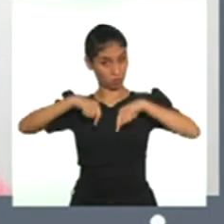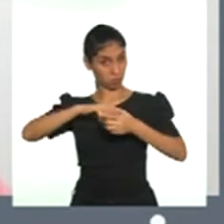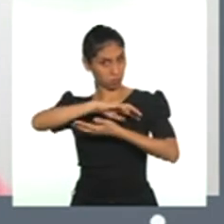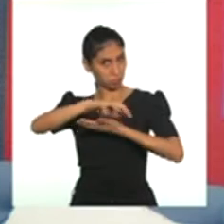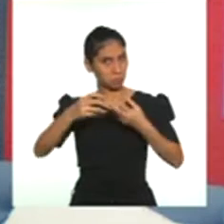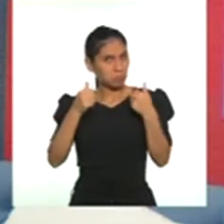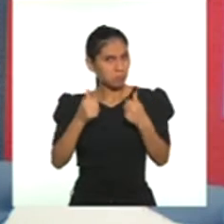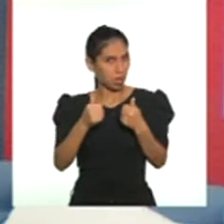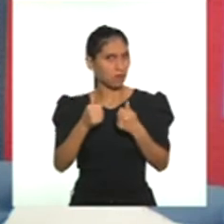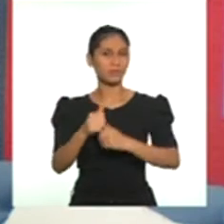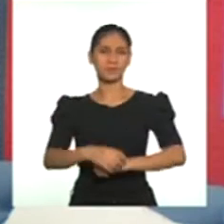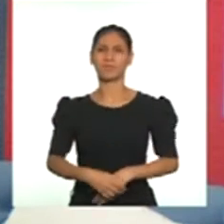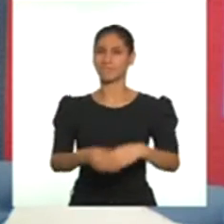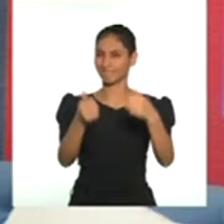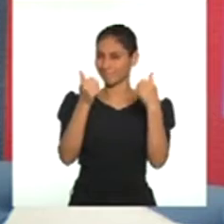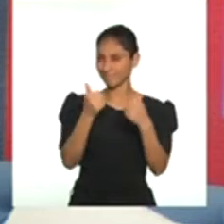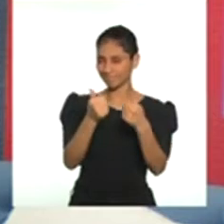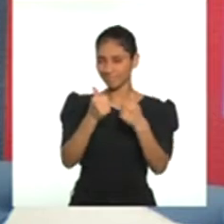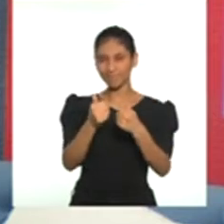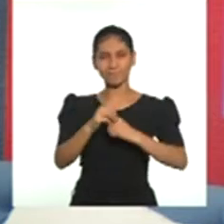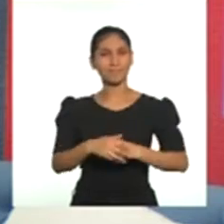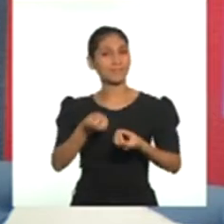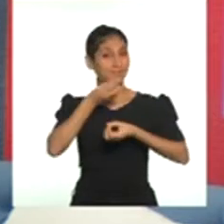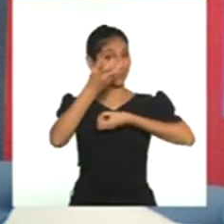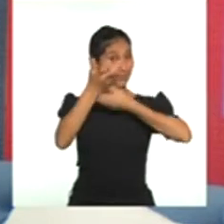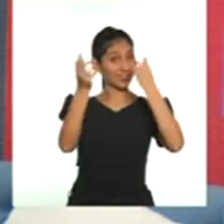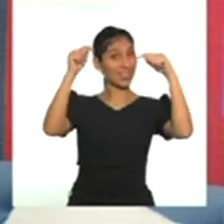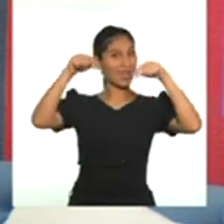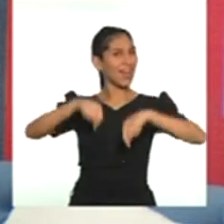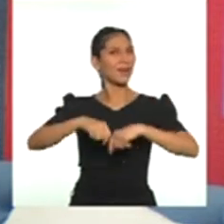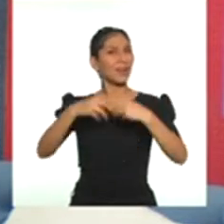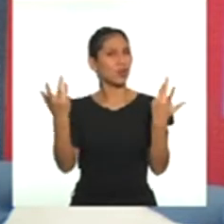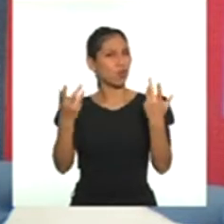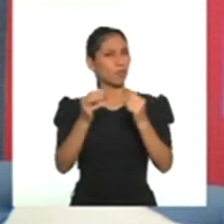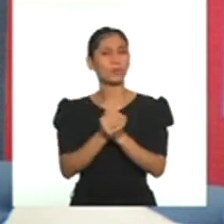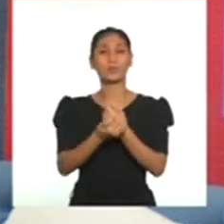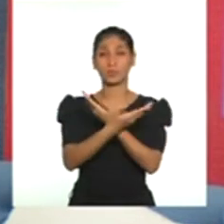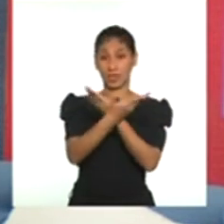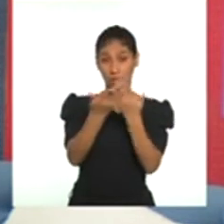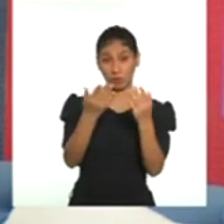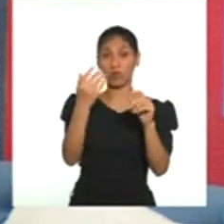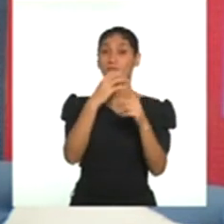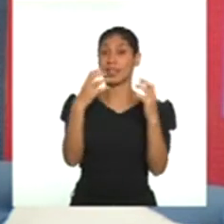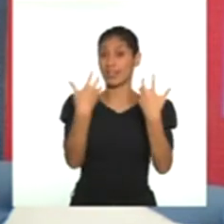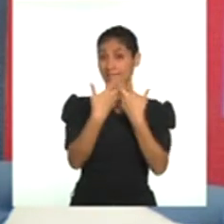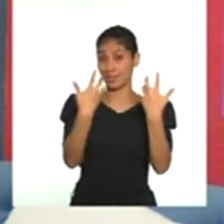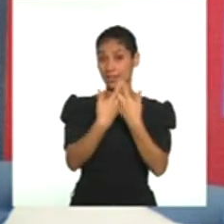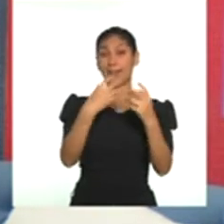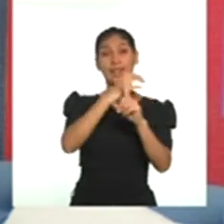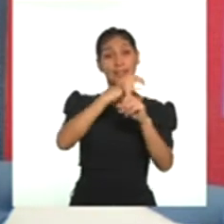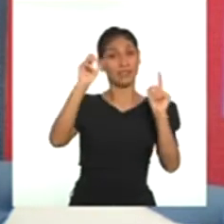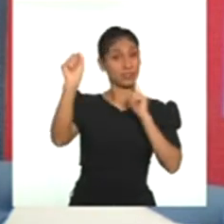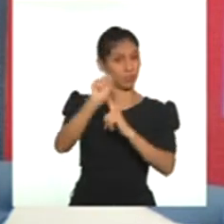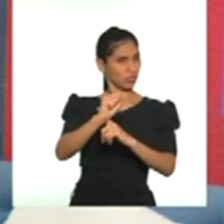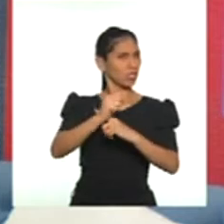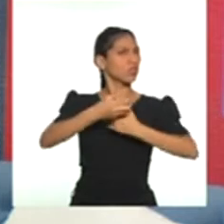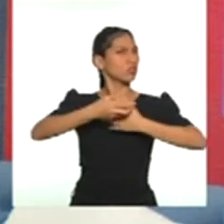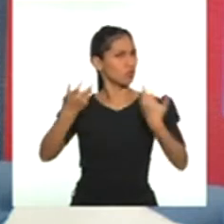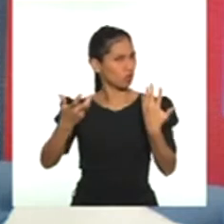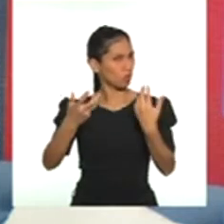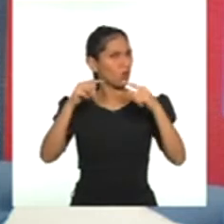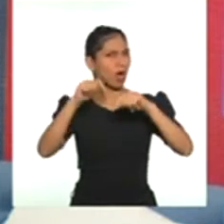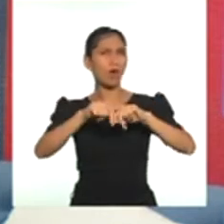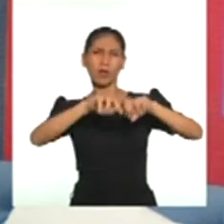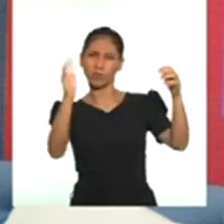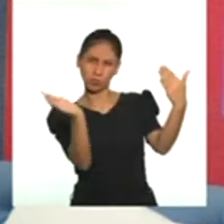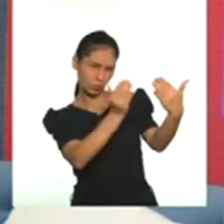que poseen. Gracias por sus respuestas, Promo. Les cuento que en este programa, dedicado al área de ciencias sociales, el propósito es conocer